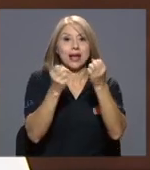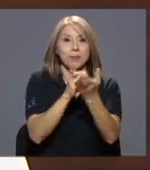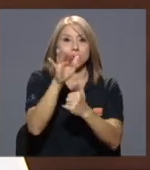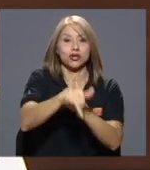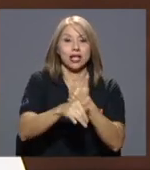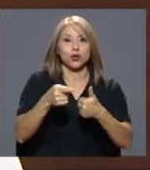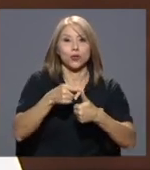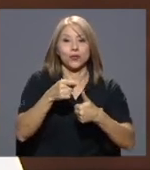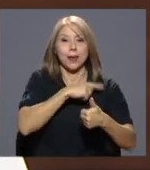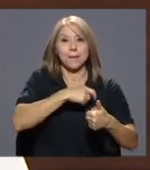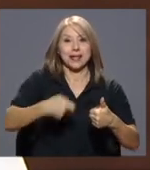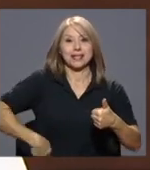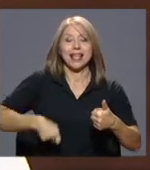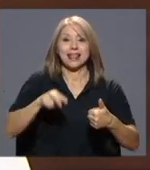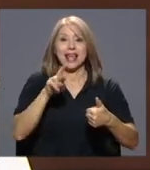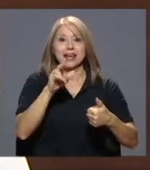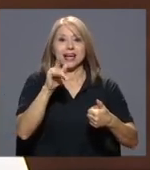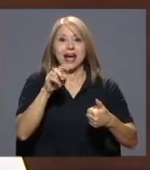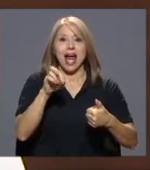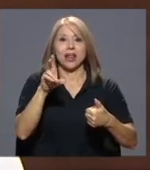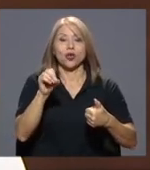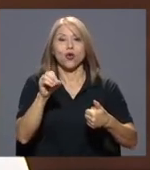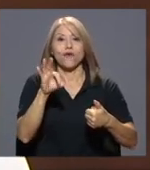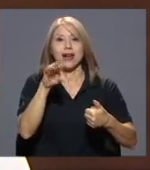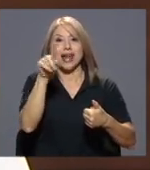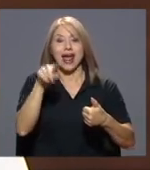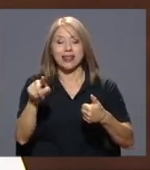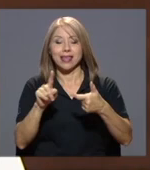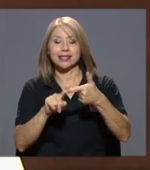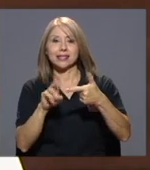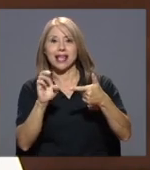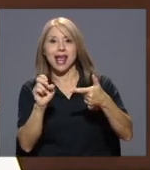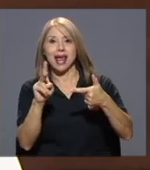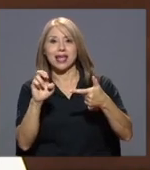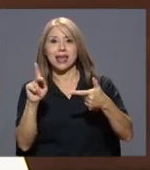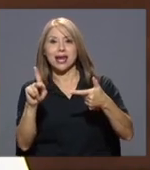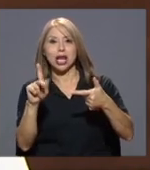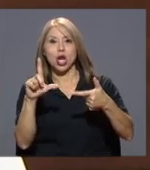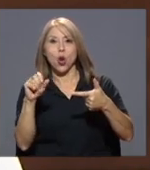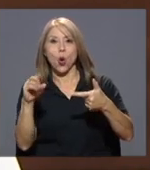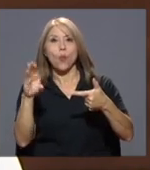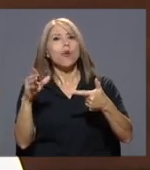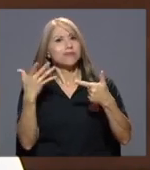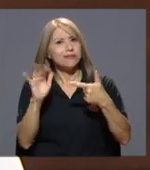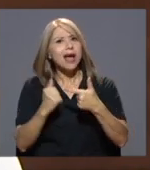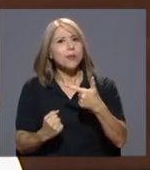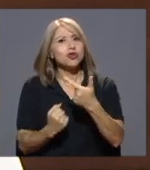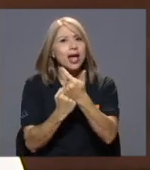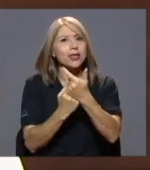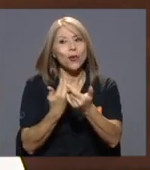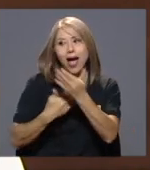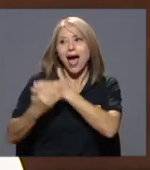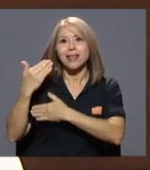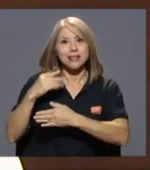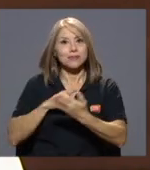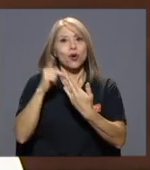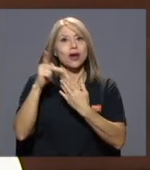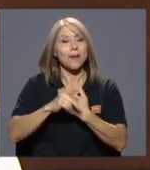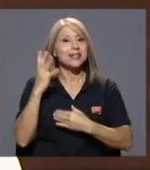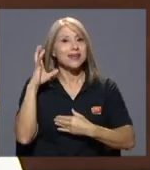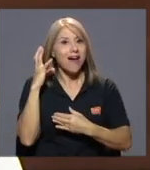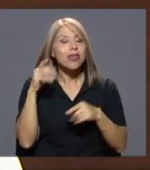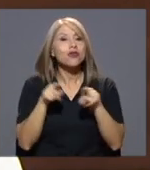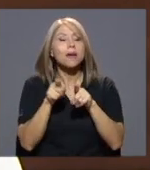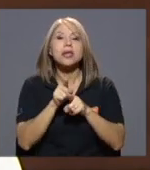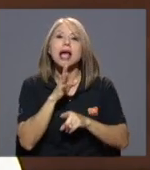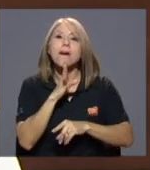que es el presidente de las asociaciones, como Eric Lobo, lo están apoyando. Y bueno, ya hemos tenido programas de radio, etcétera, en estos días sobre eso. Pero también va a ser